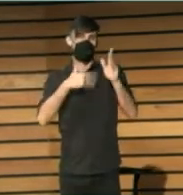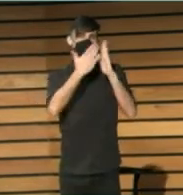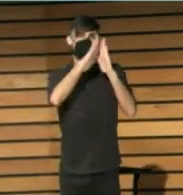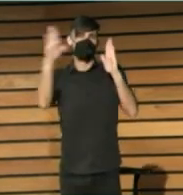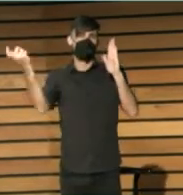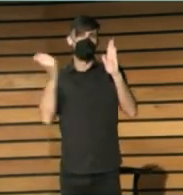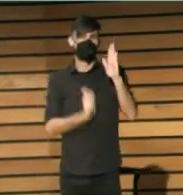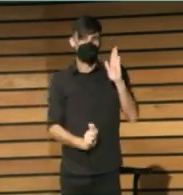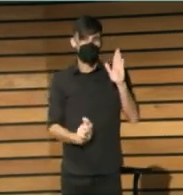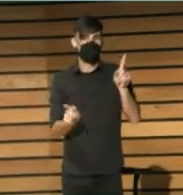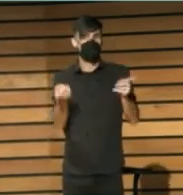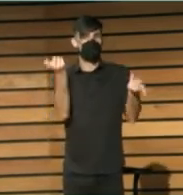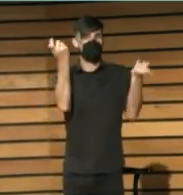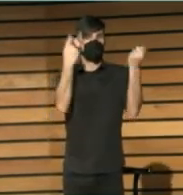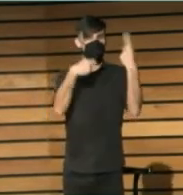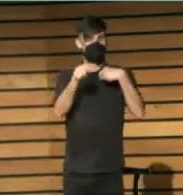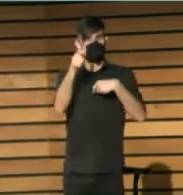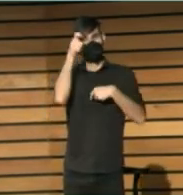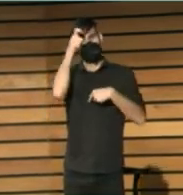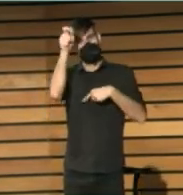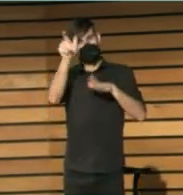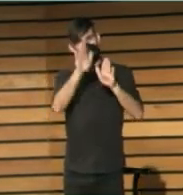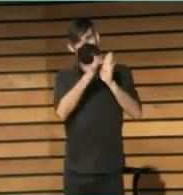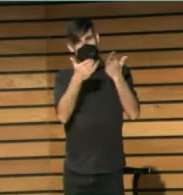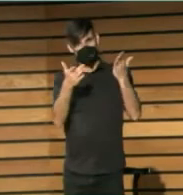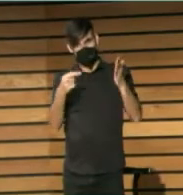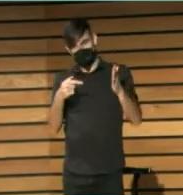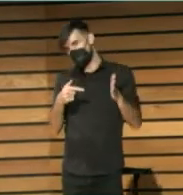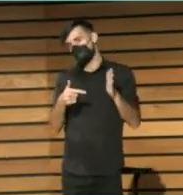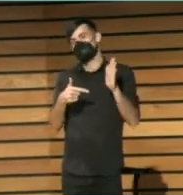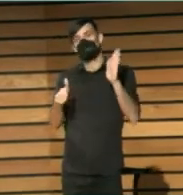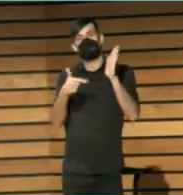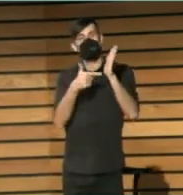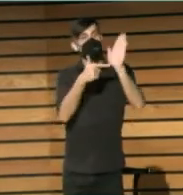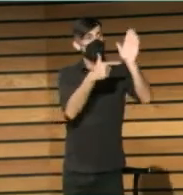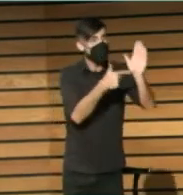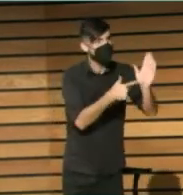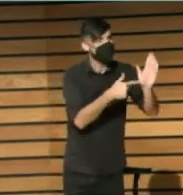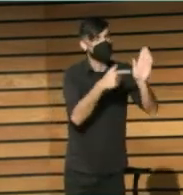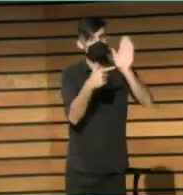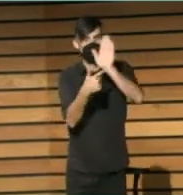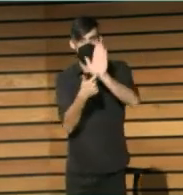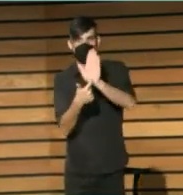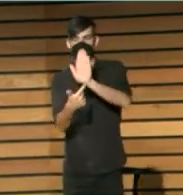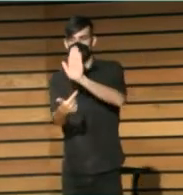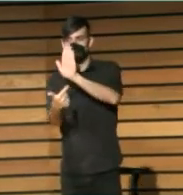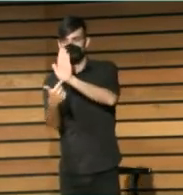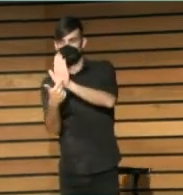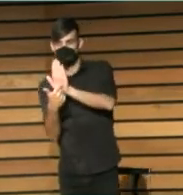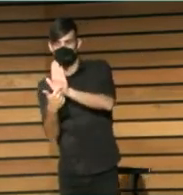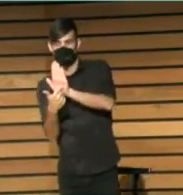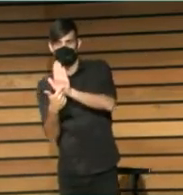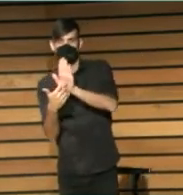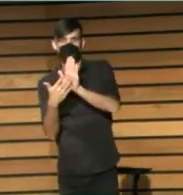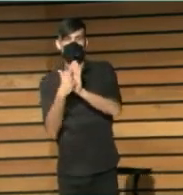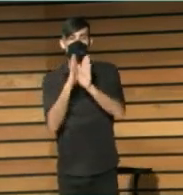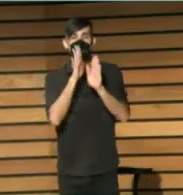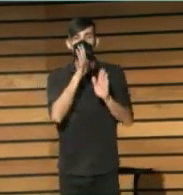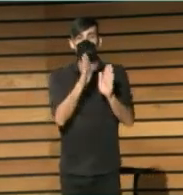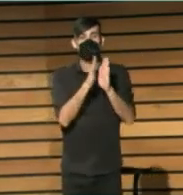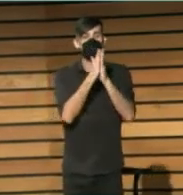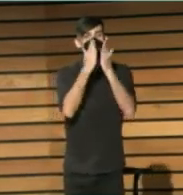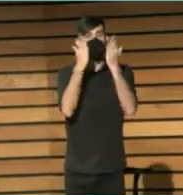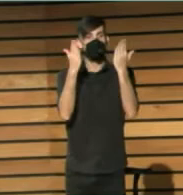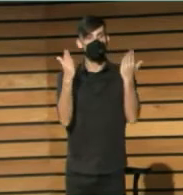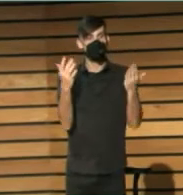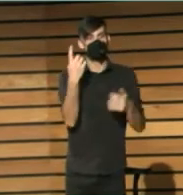o librero de pueblo. Este libro y este y este. Los libros son uno a